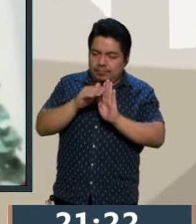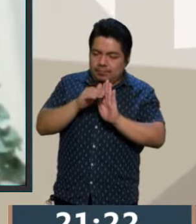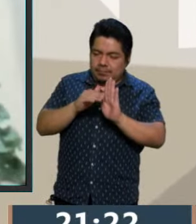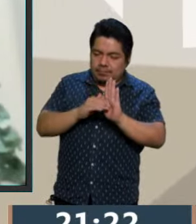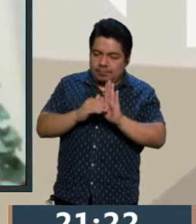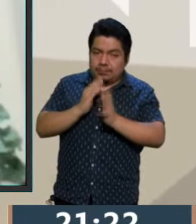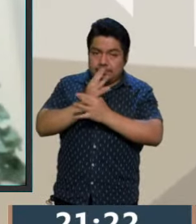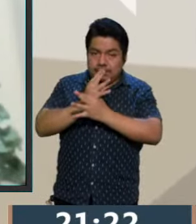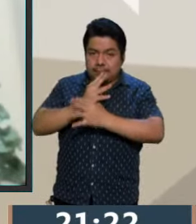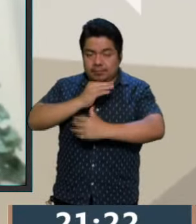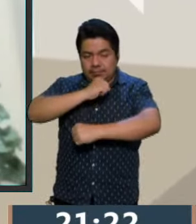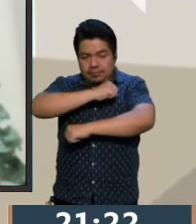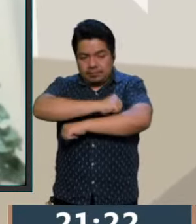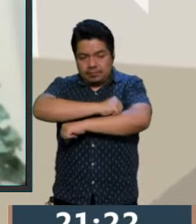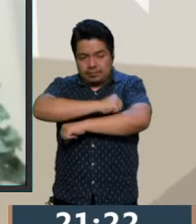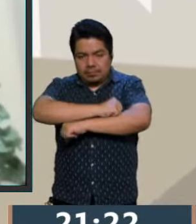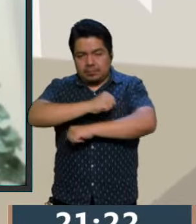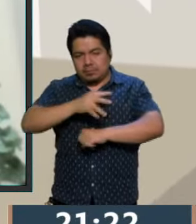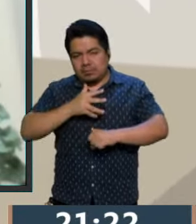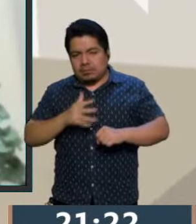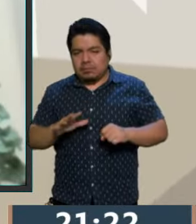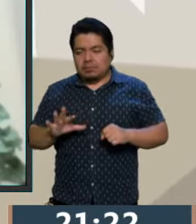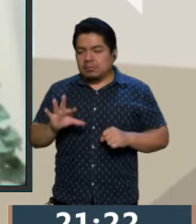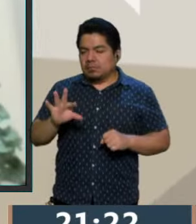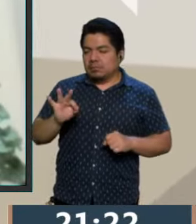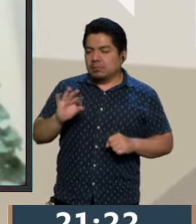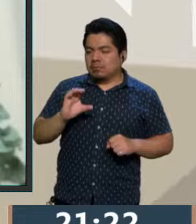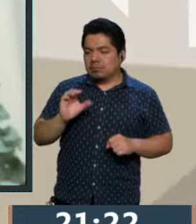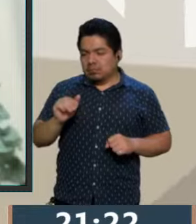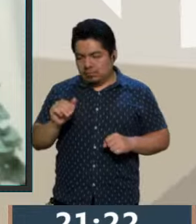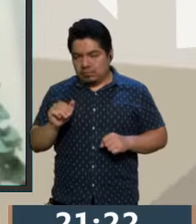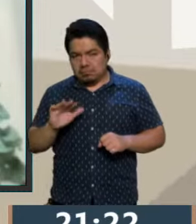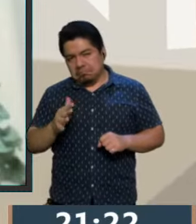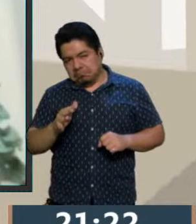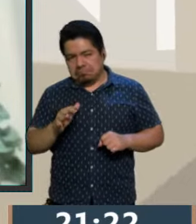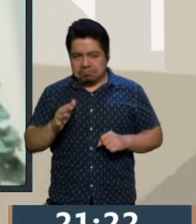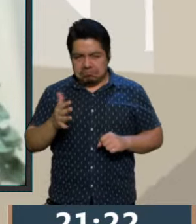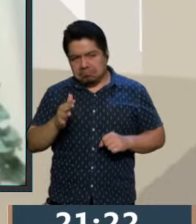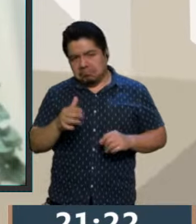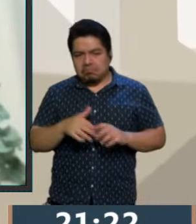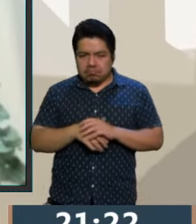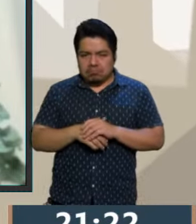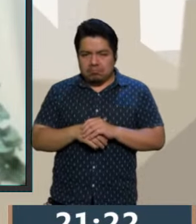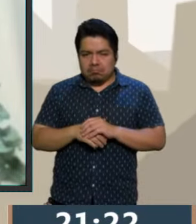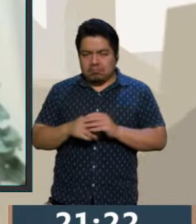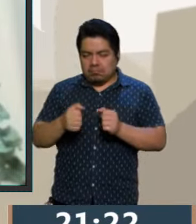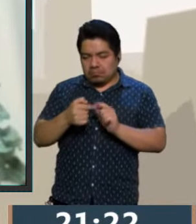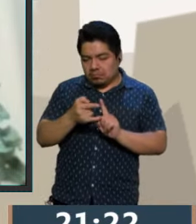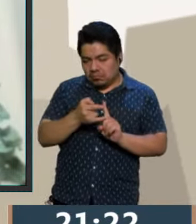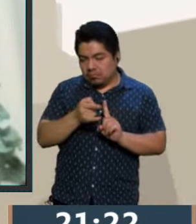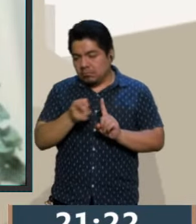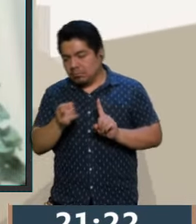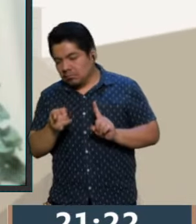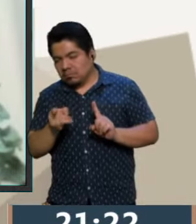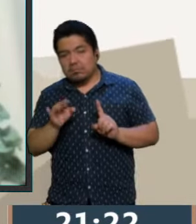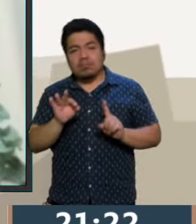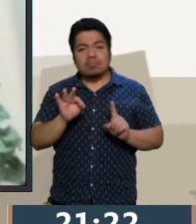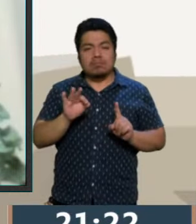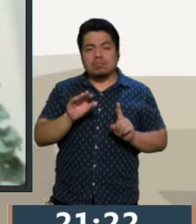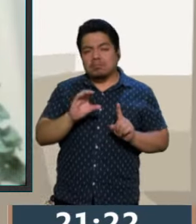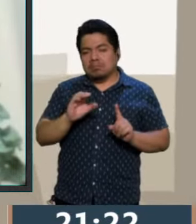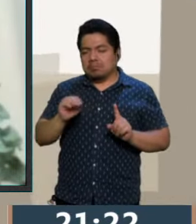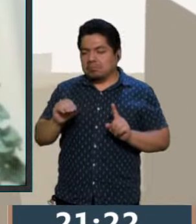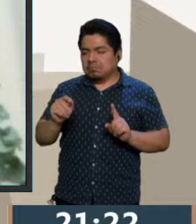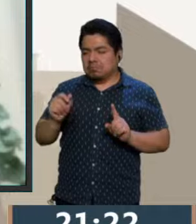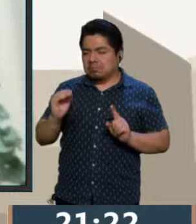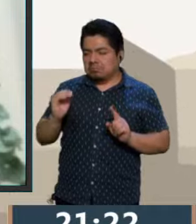las ventanas son de un grosor como de 40 centímetros, o sea, de apertura, o un poco menos,